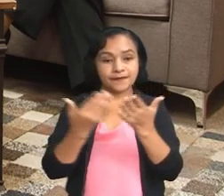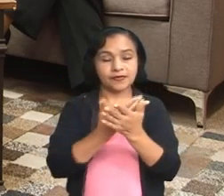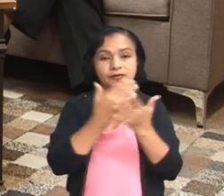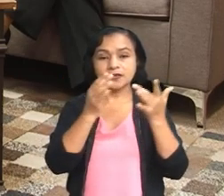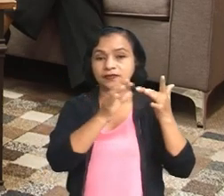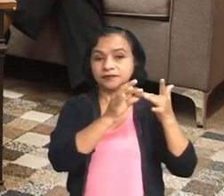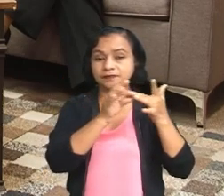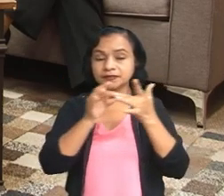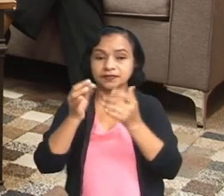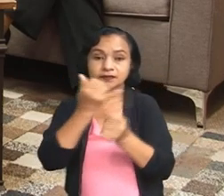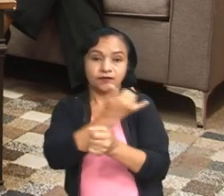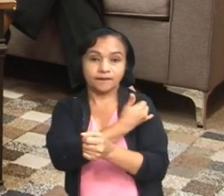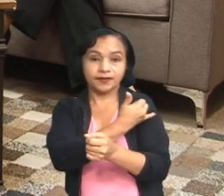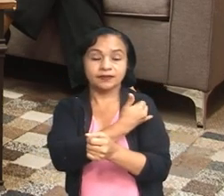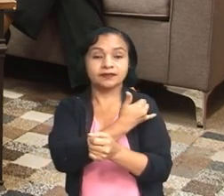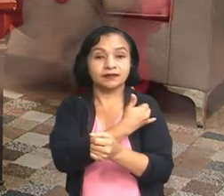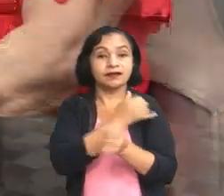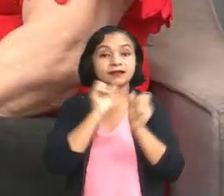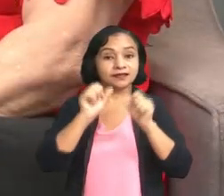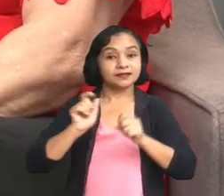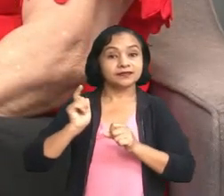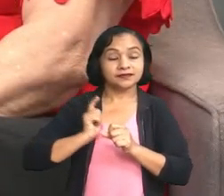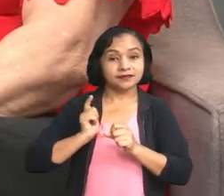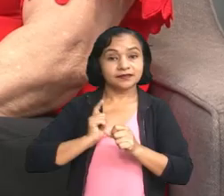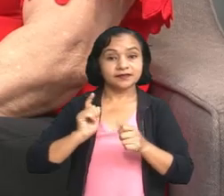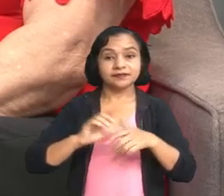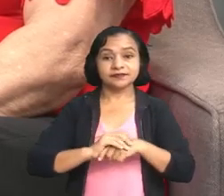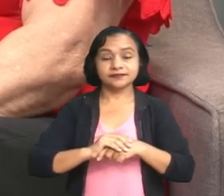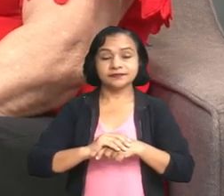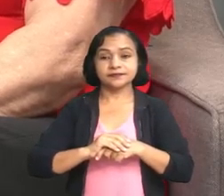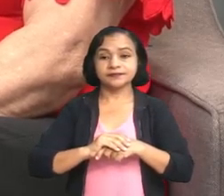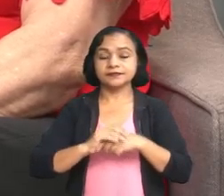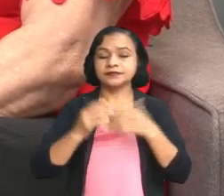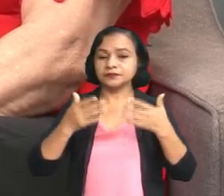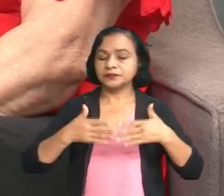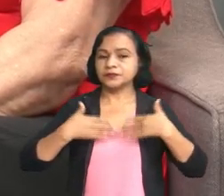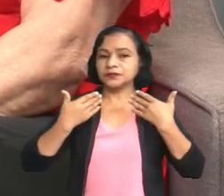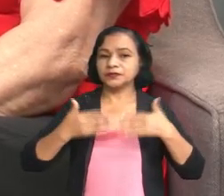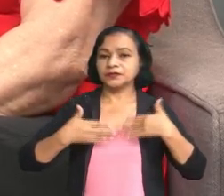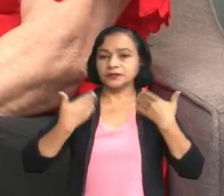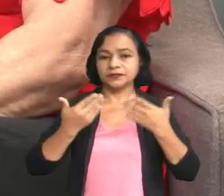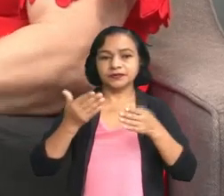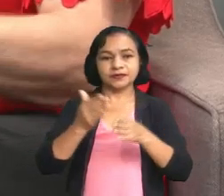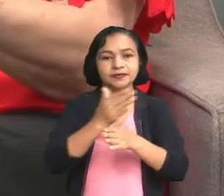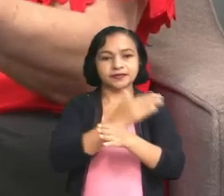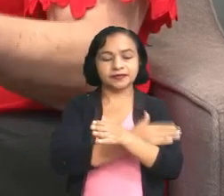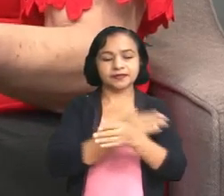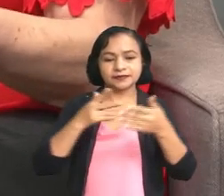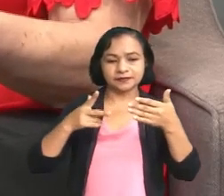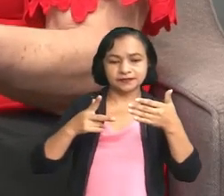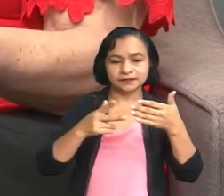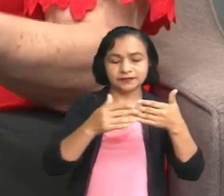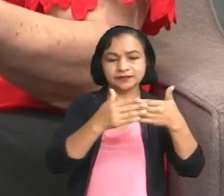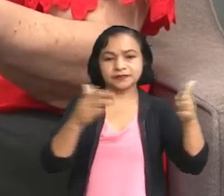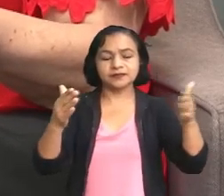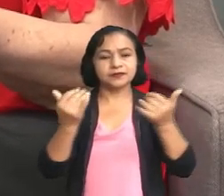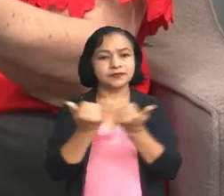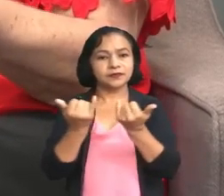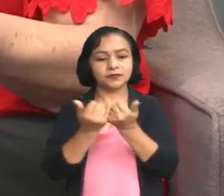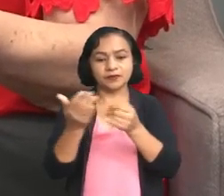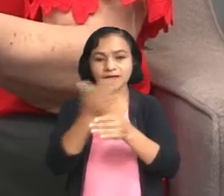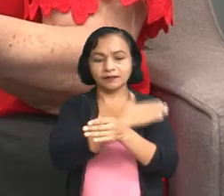punta, de avanzada, que estamos muy satisfechos. Recién inauguramos y a la